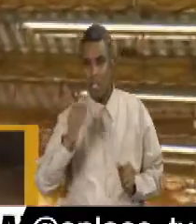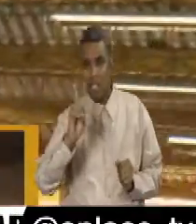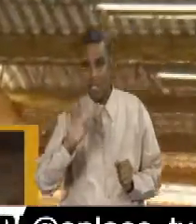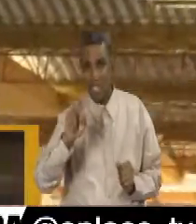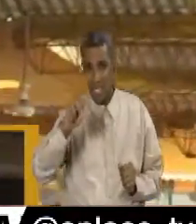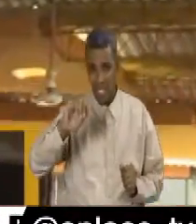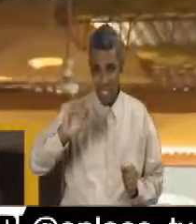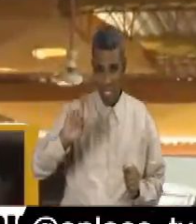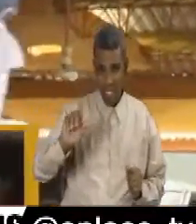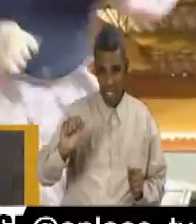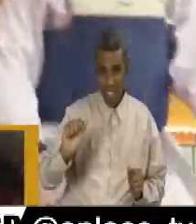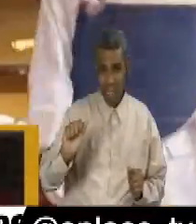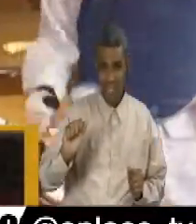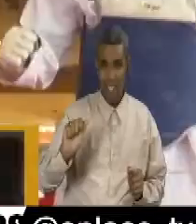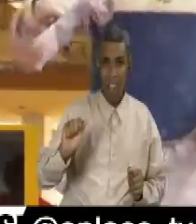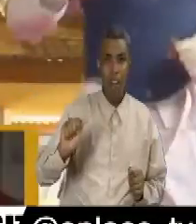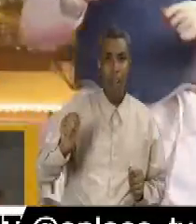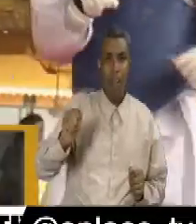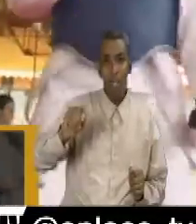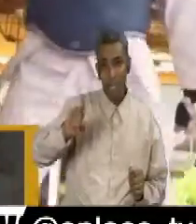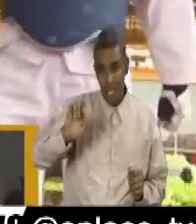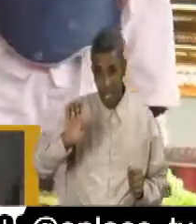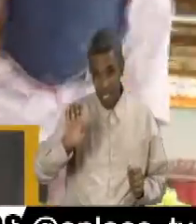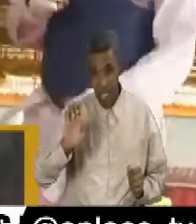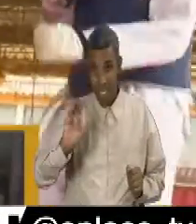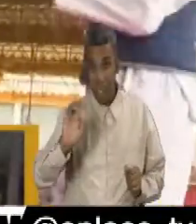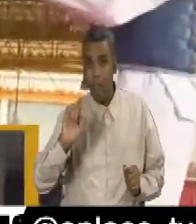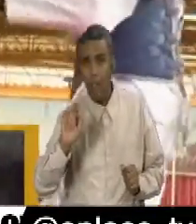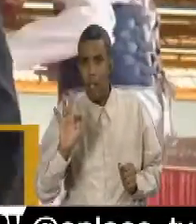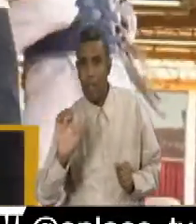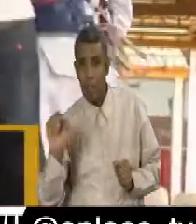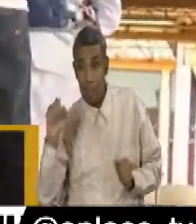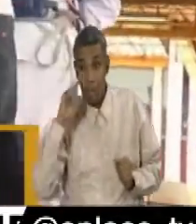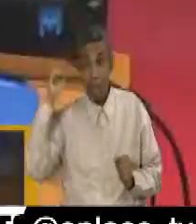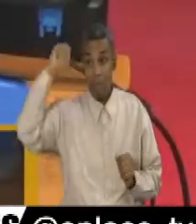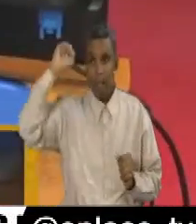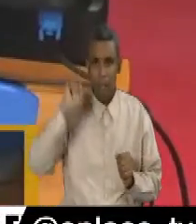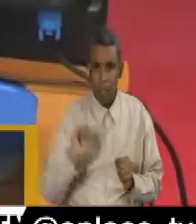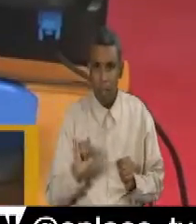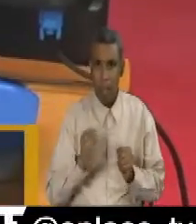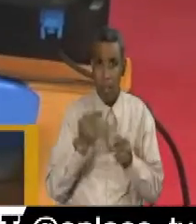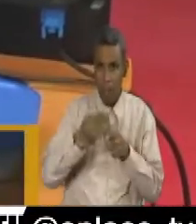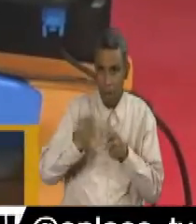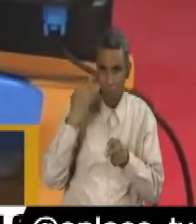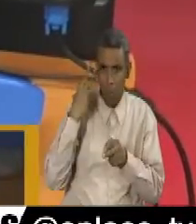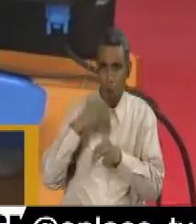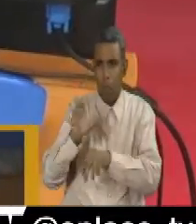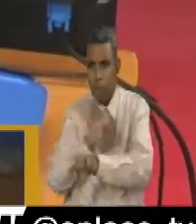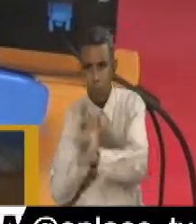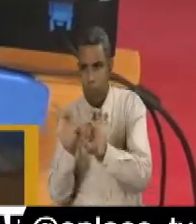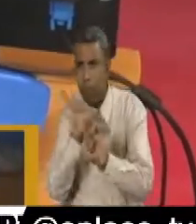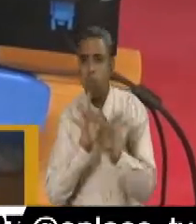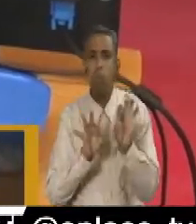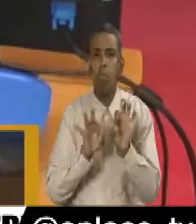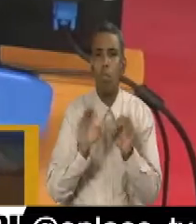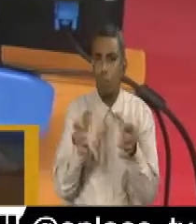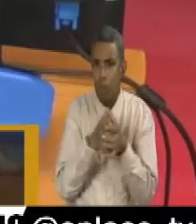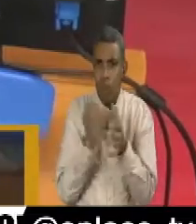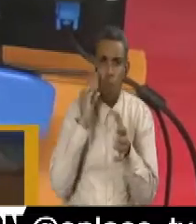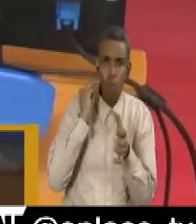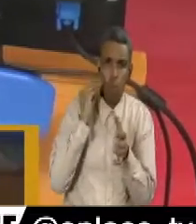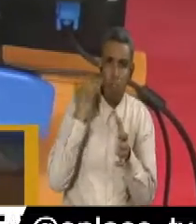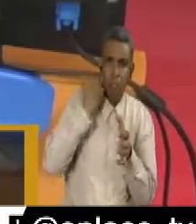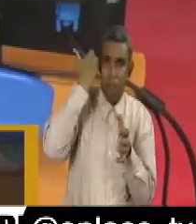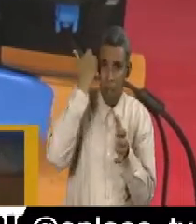Sebastián Vadillo. En los próximos días el comité técnico de la Liga Local escogerá las selecciones de las categorías cadetes, juveniles y mayores